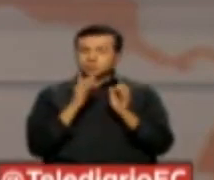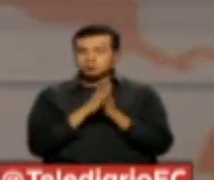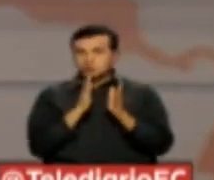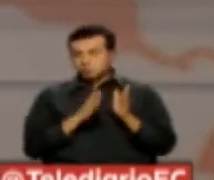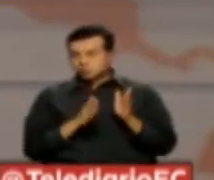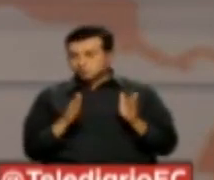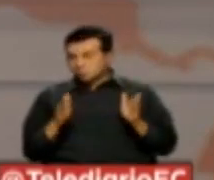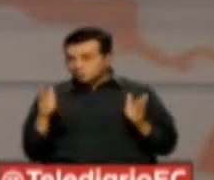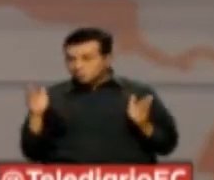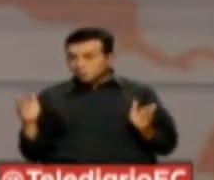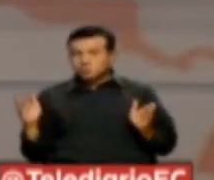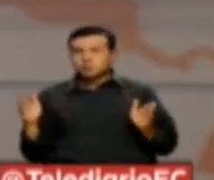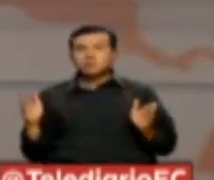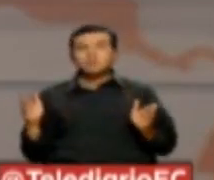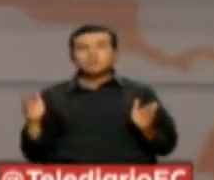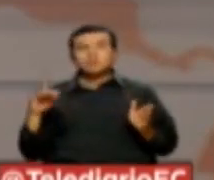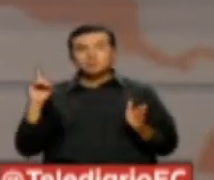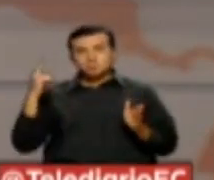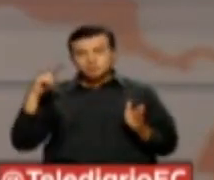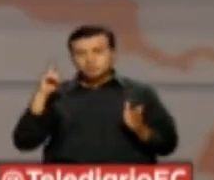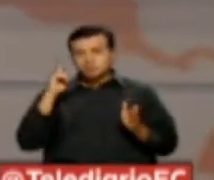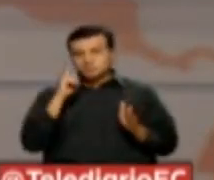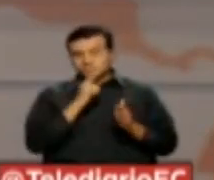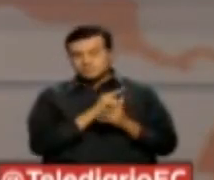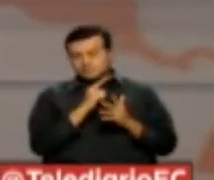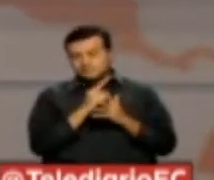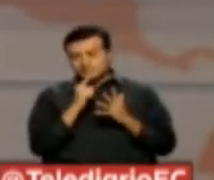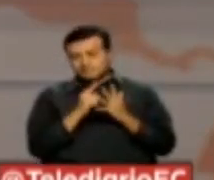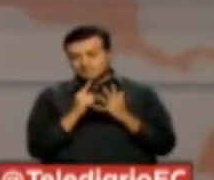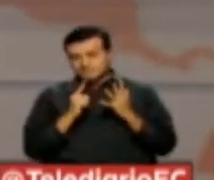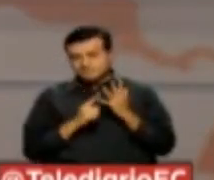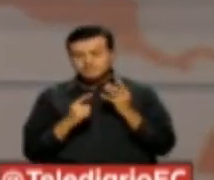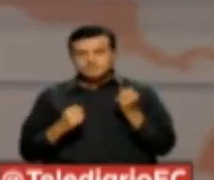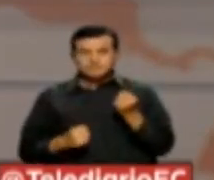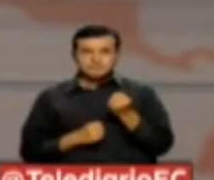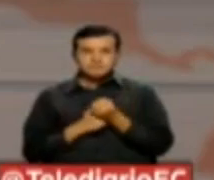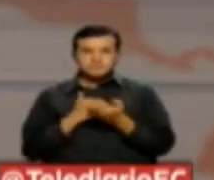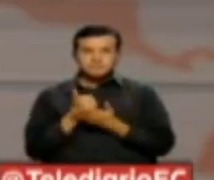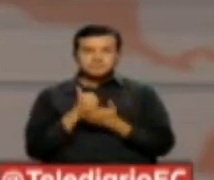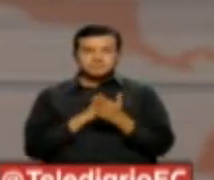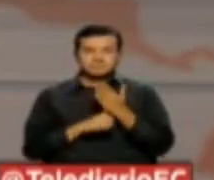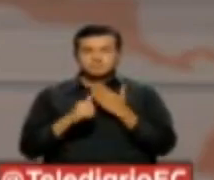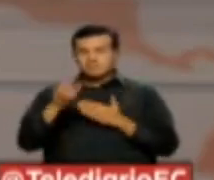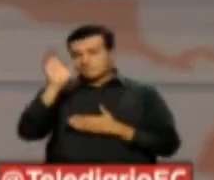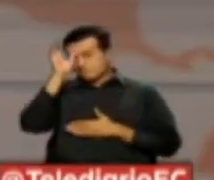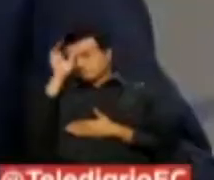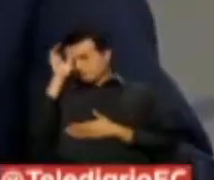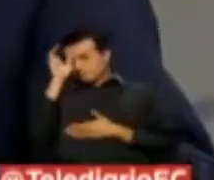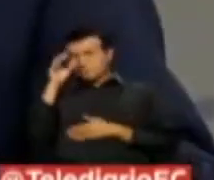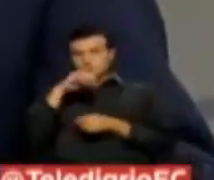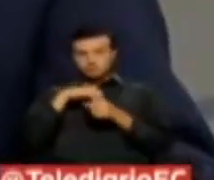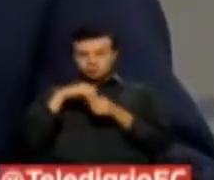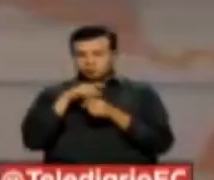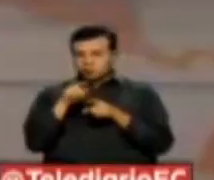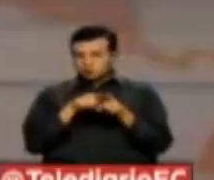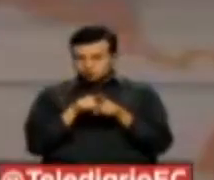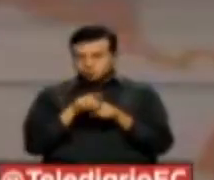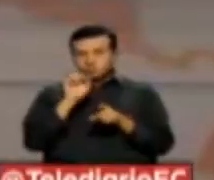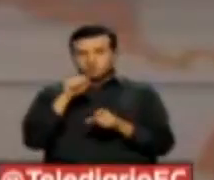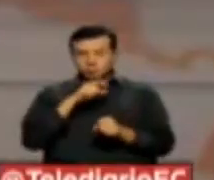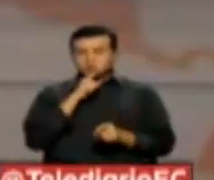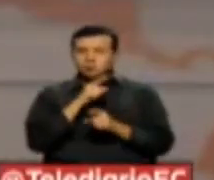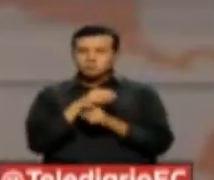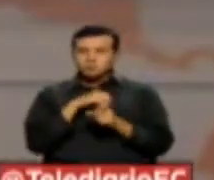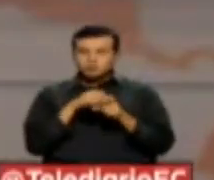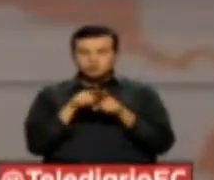desde entonces un millón para cada uno que es un aporte que da el ministerio de cultura y el mundo está en curso son fondos